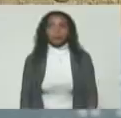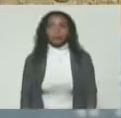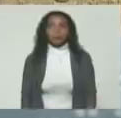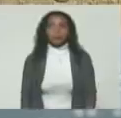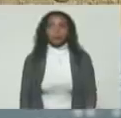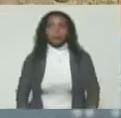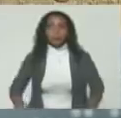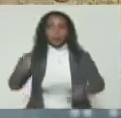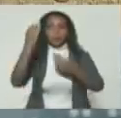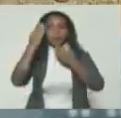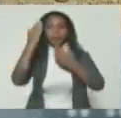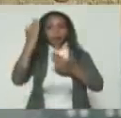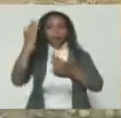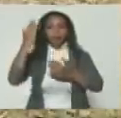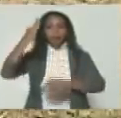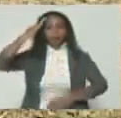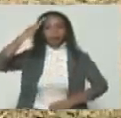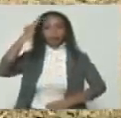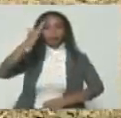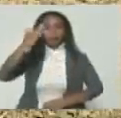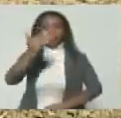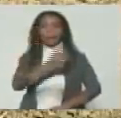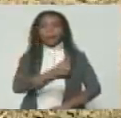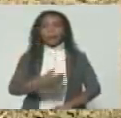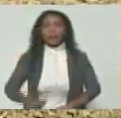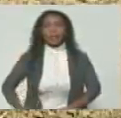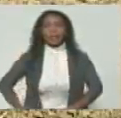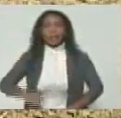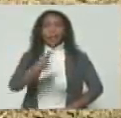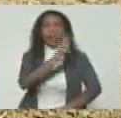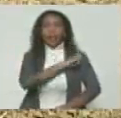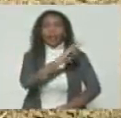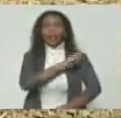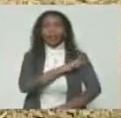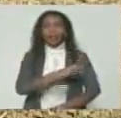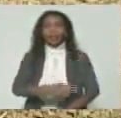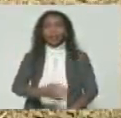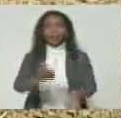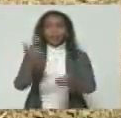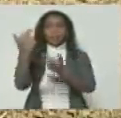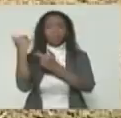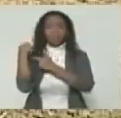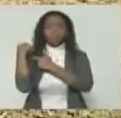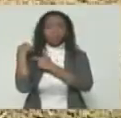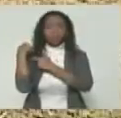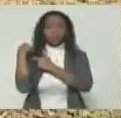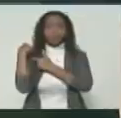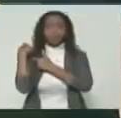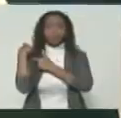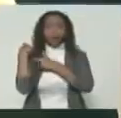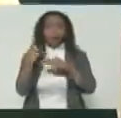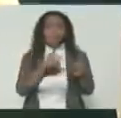Saludos, mi comandante en jefe, presidente. En correspondencia con el plan de